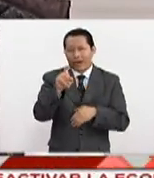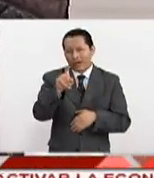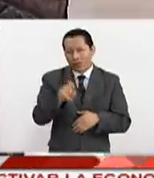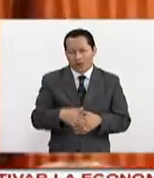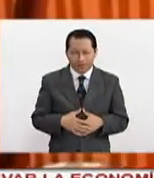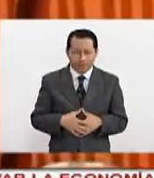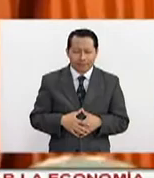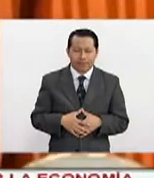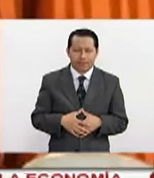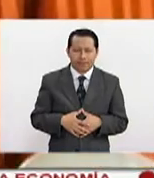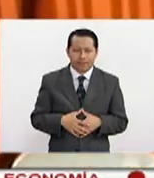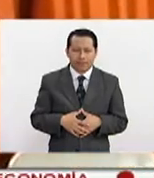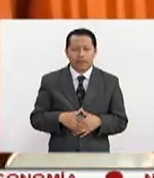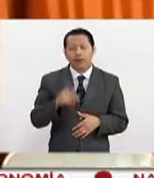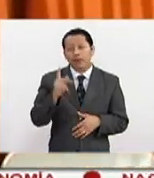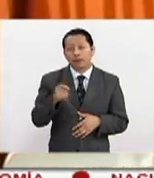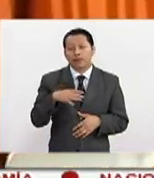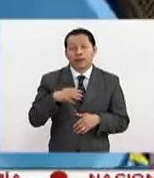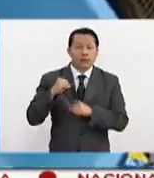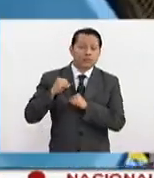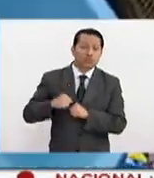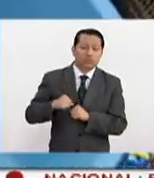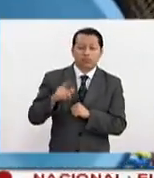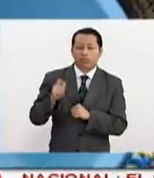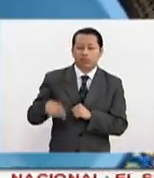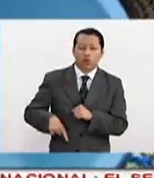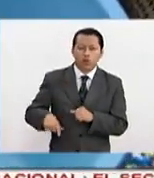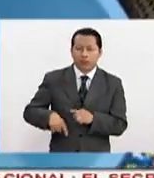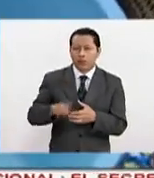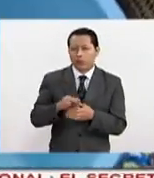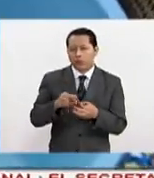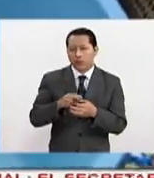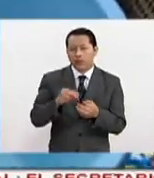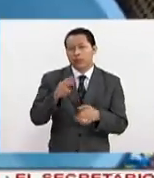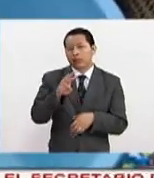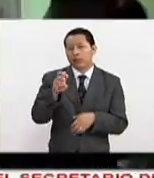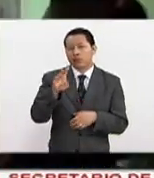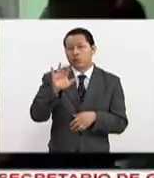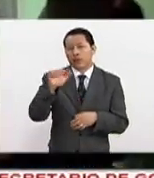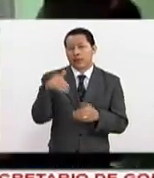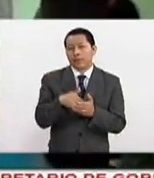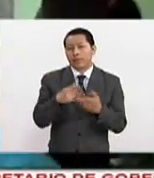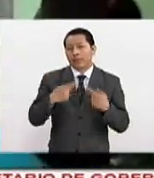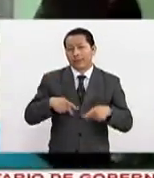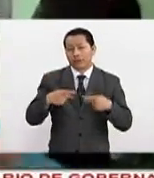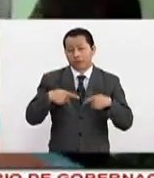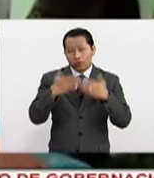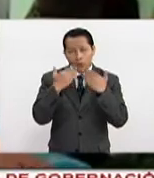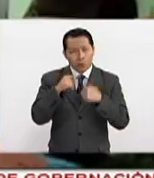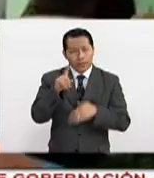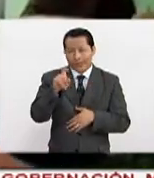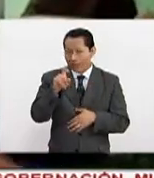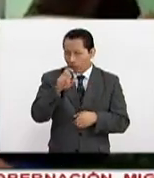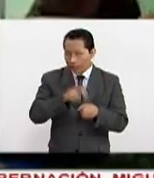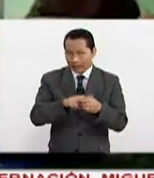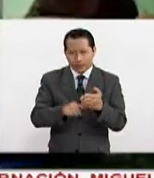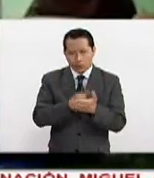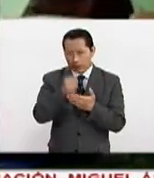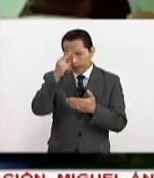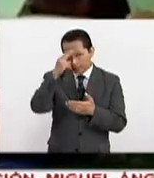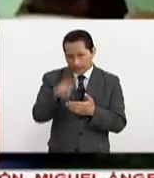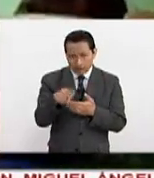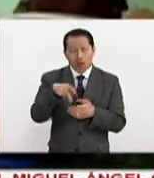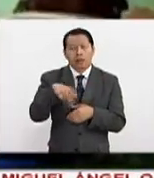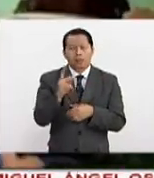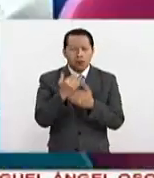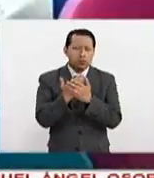servicio. De acuerdo con las autoridades, actualmente hay 350,000 personas sin servicio regular de agua en la Ciudad de México,